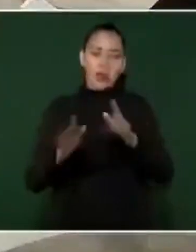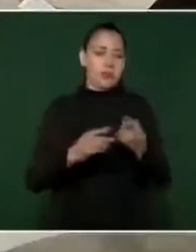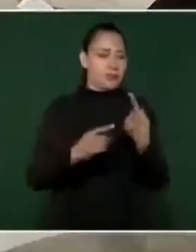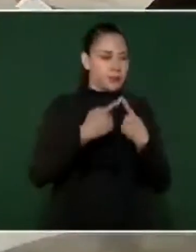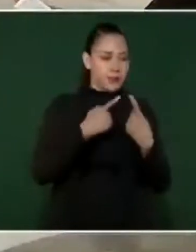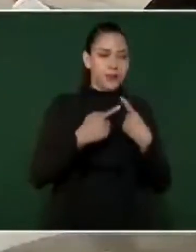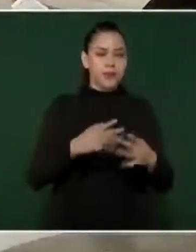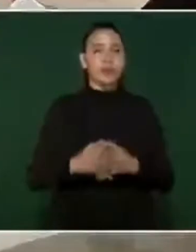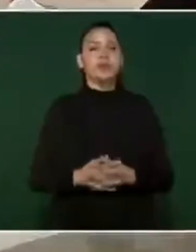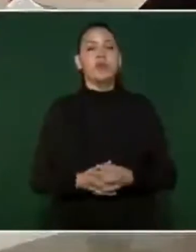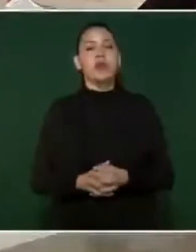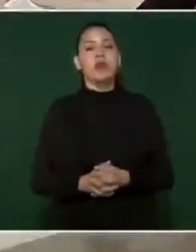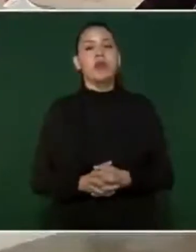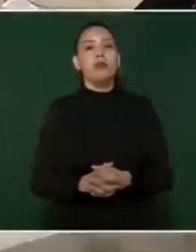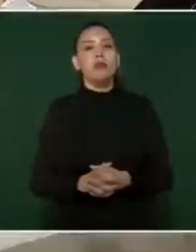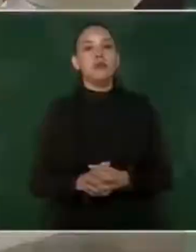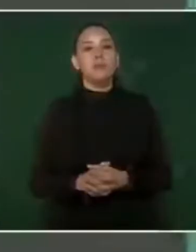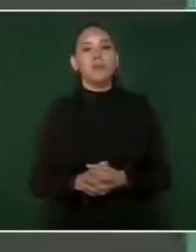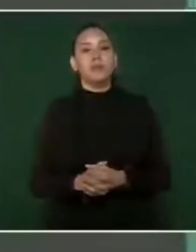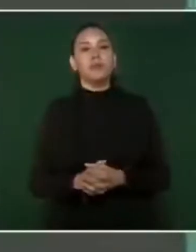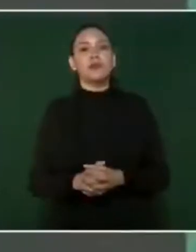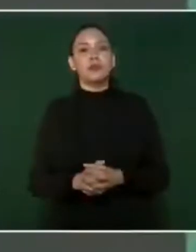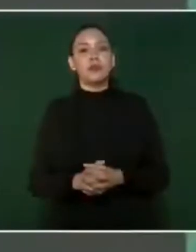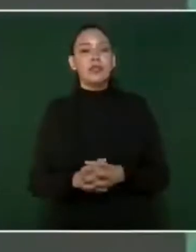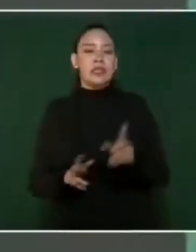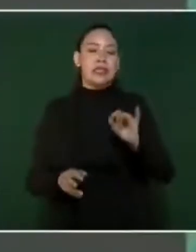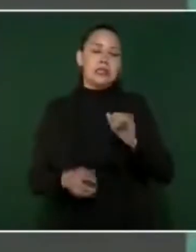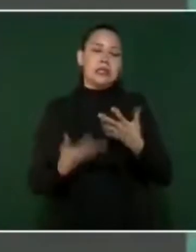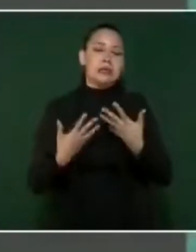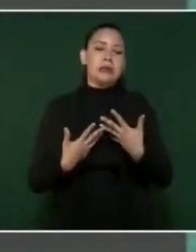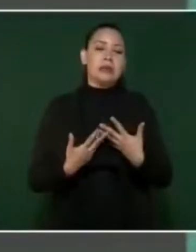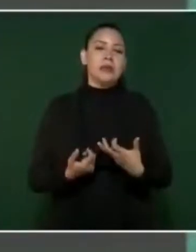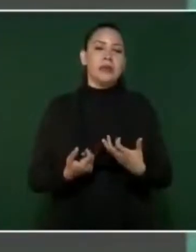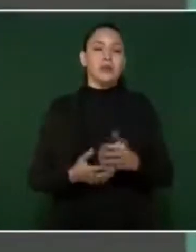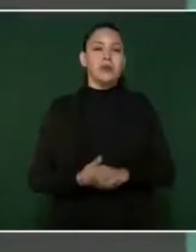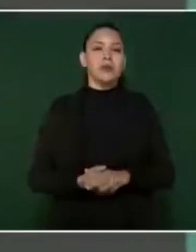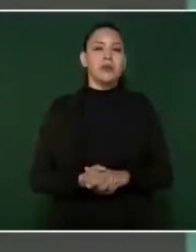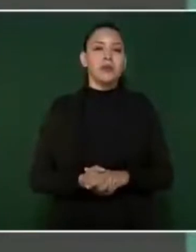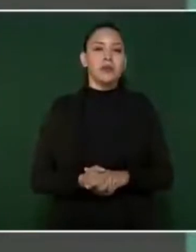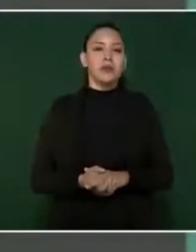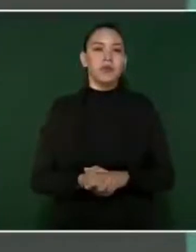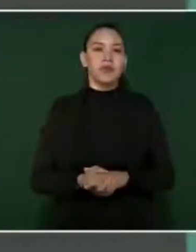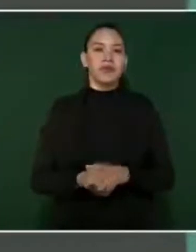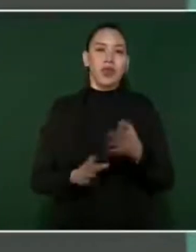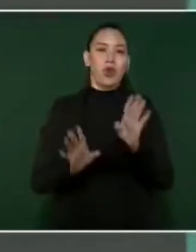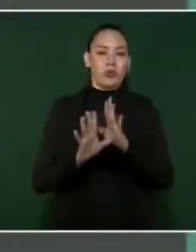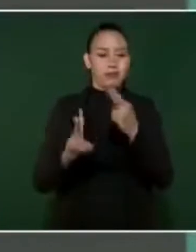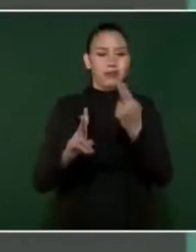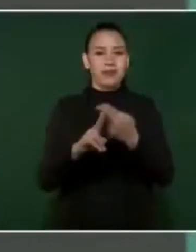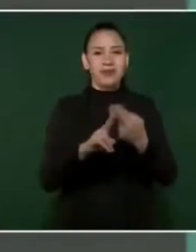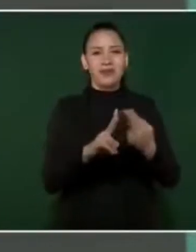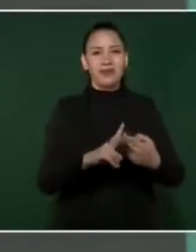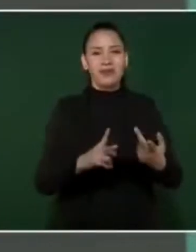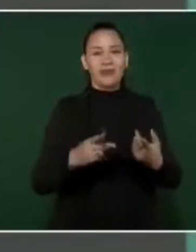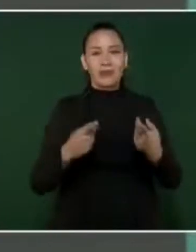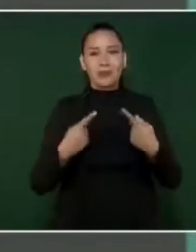fue muy lamentable lo de los asesinatos de migrantes